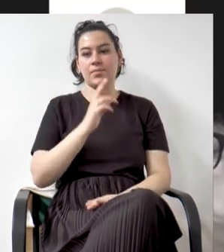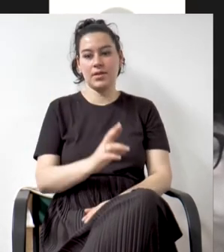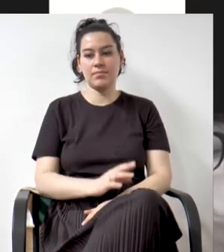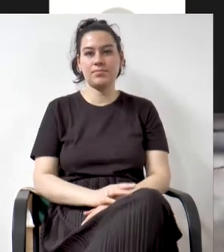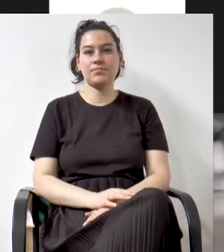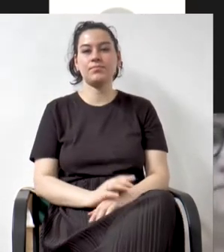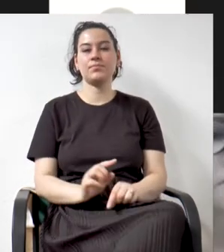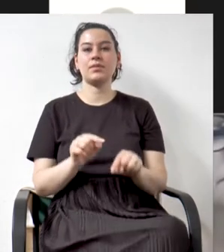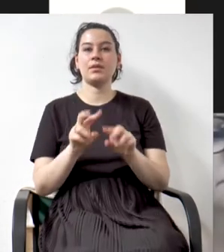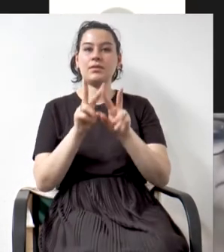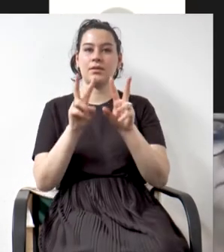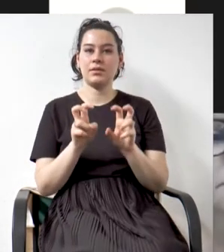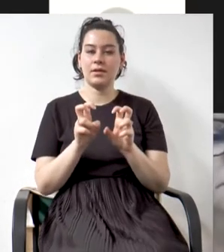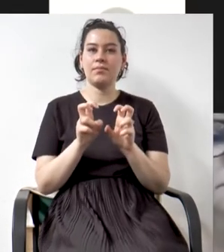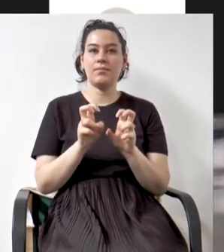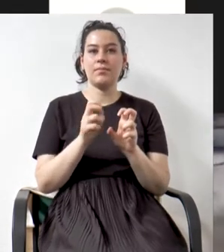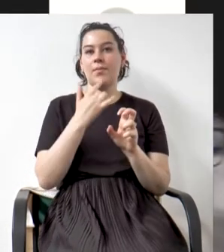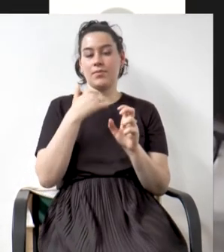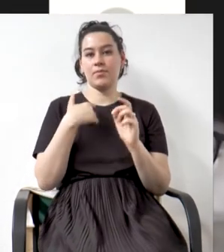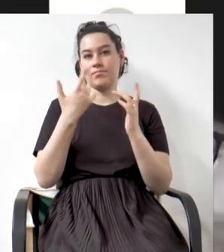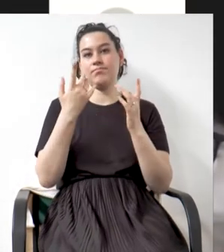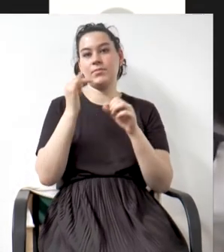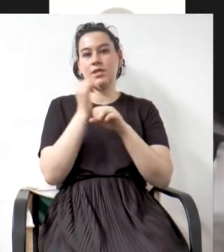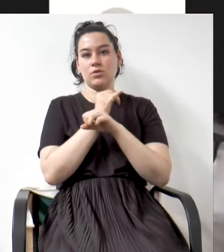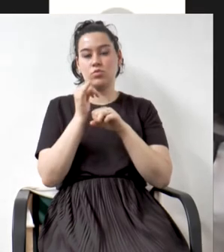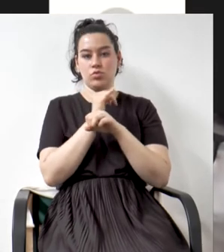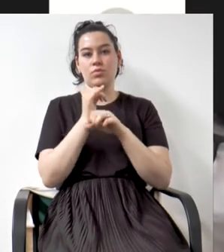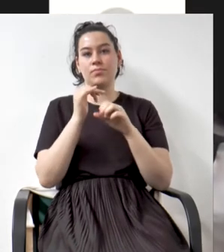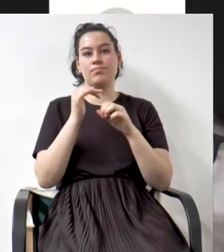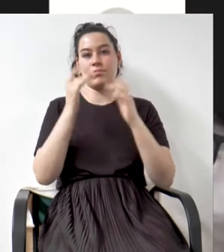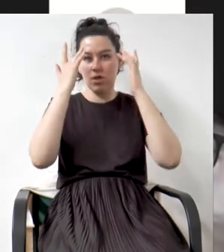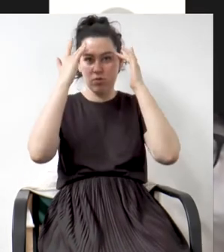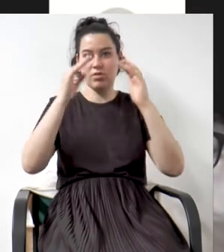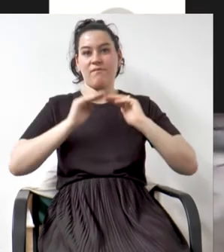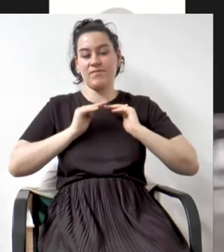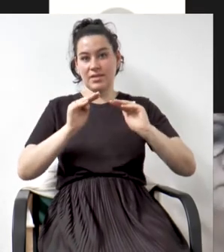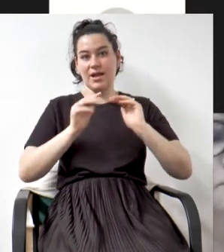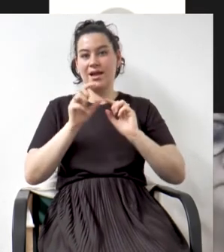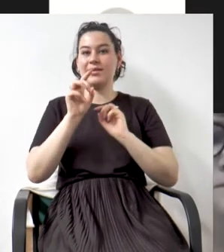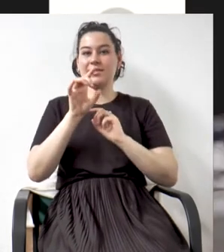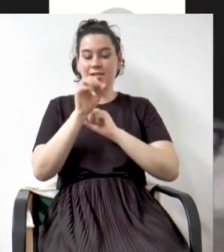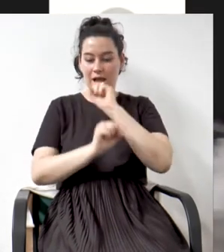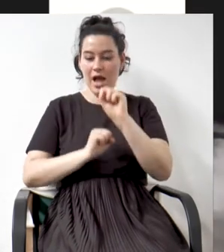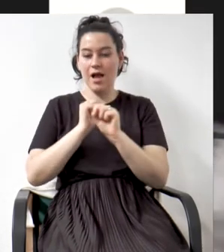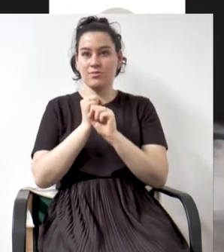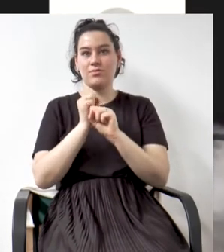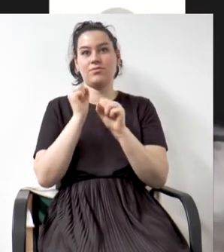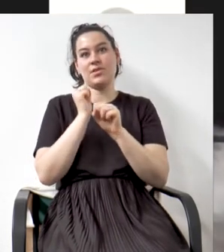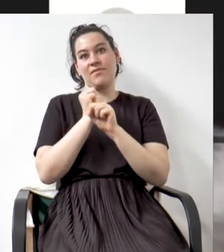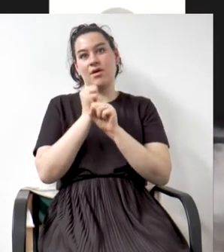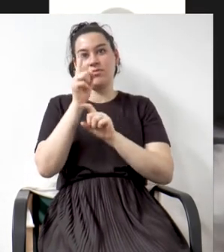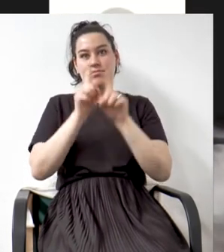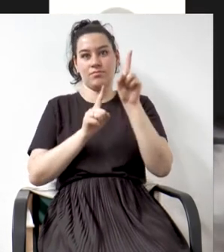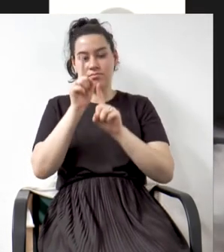En ese sentido, el Instituto Superior de Educación Física, en estos 15 años de vida universitaria, viene evidenciando una